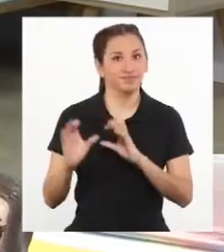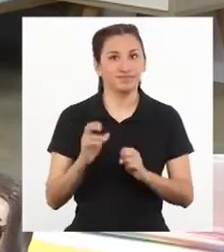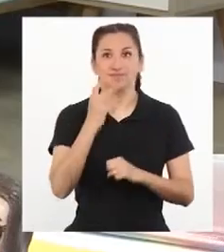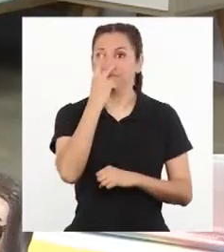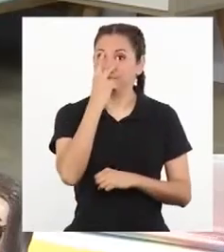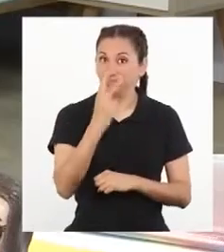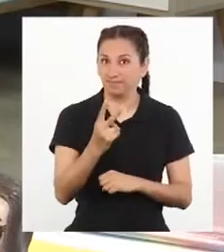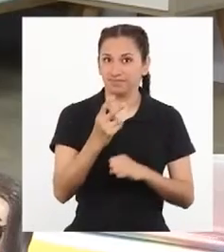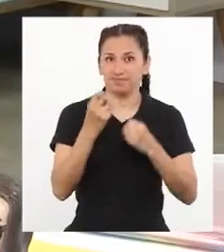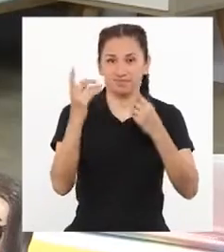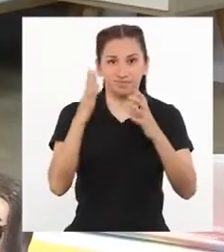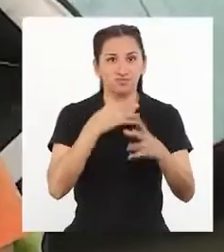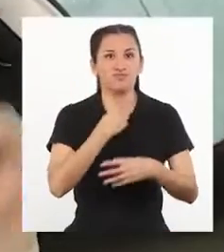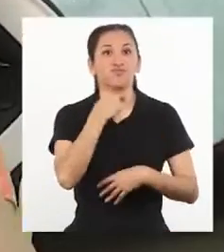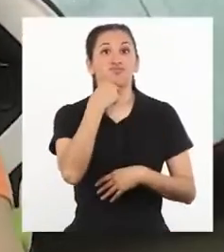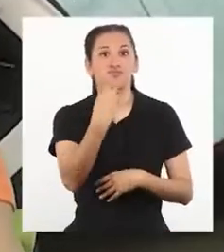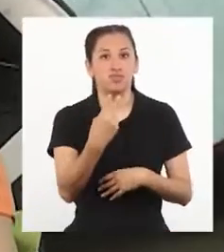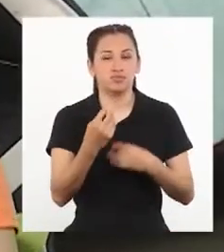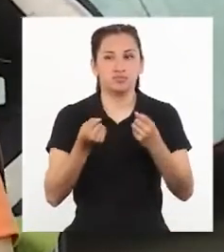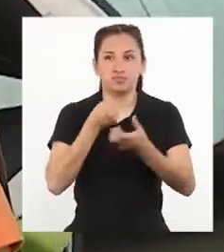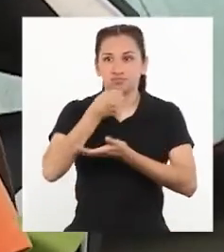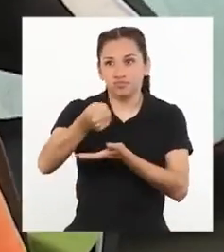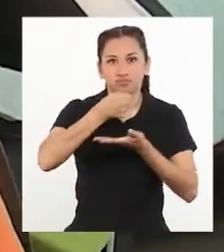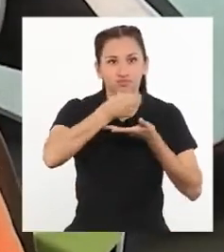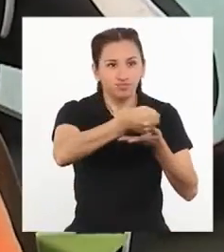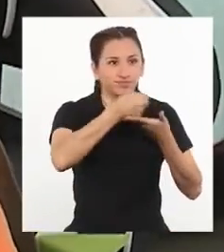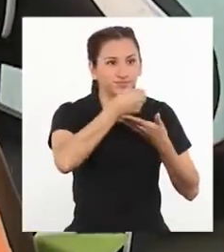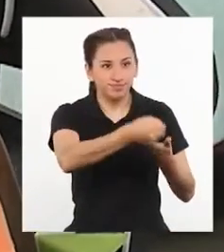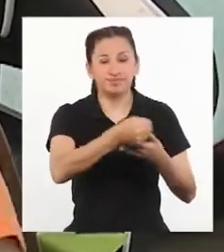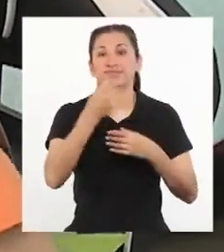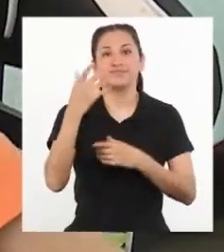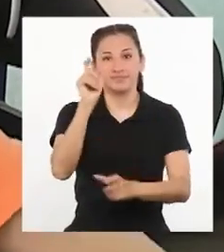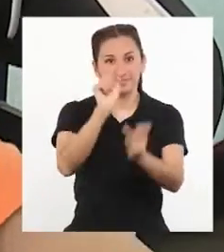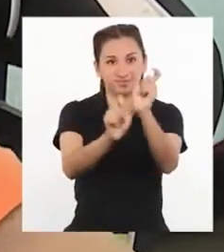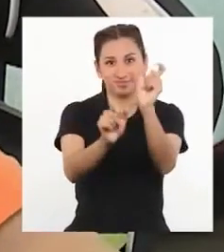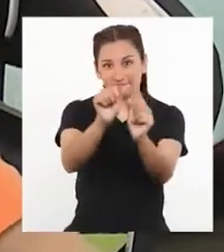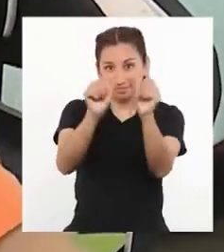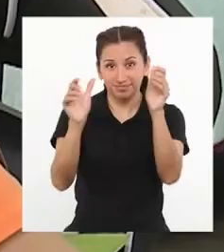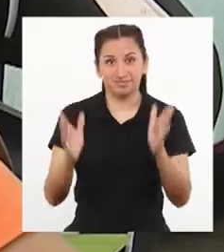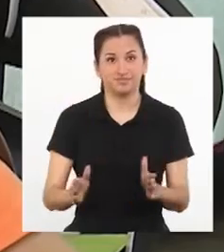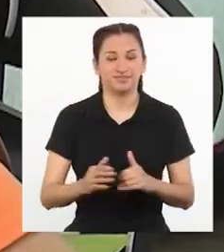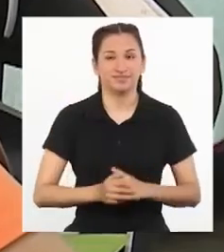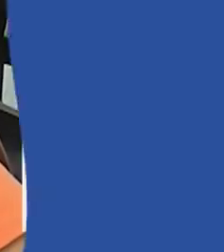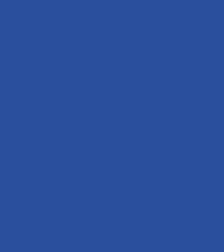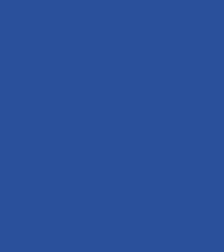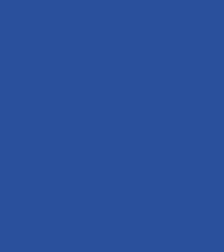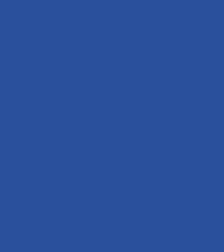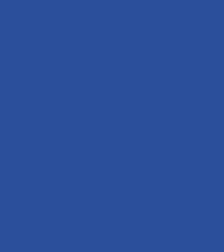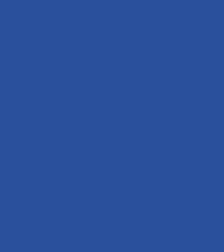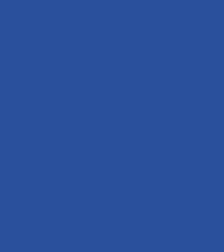hacer visible lo invisible, las voces de las y los estudiantes.